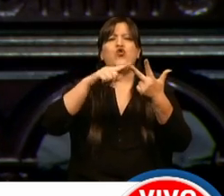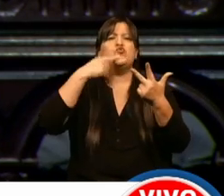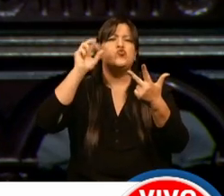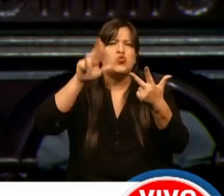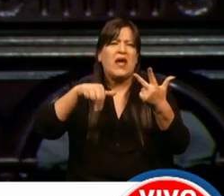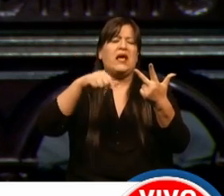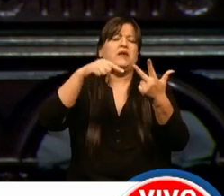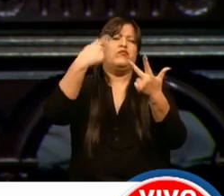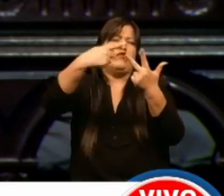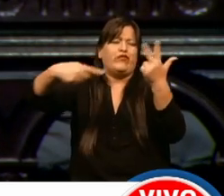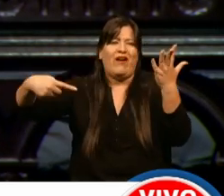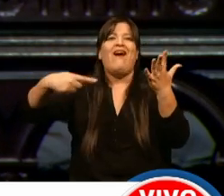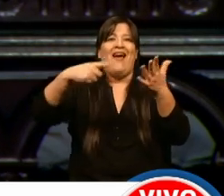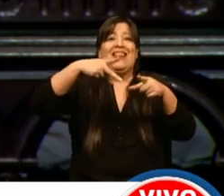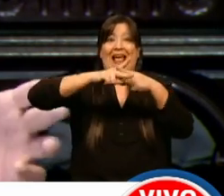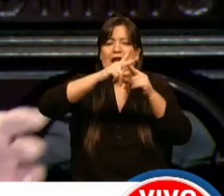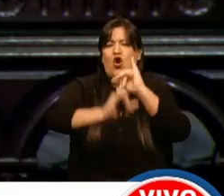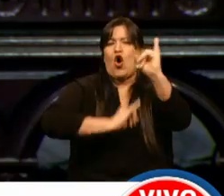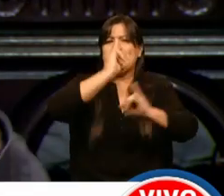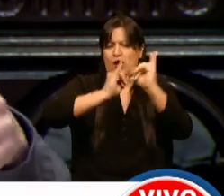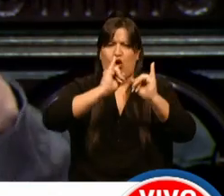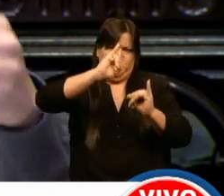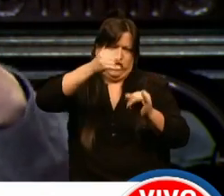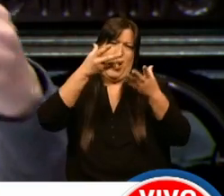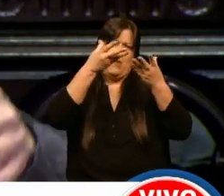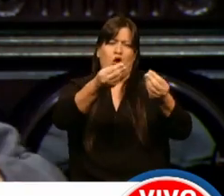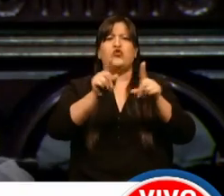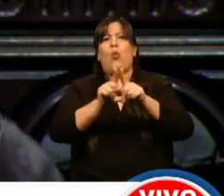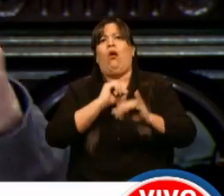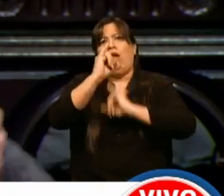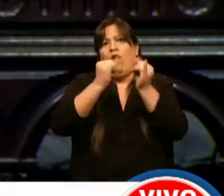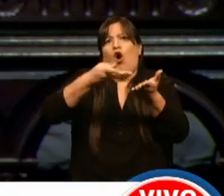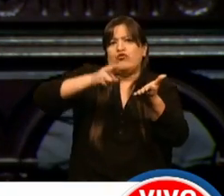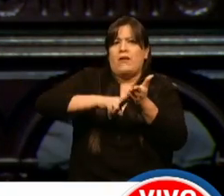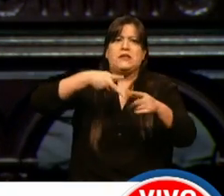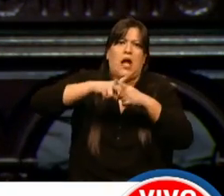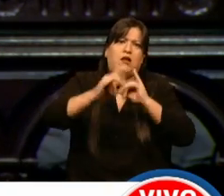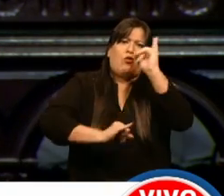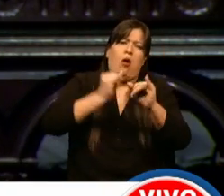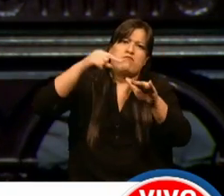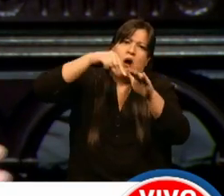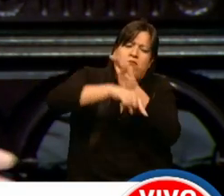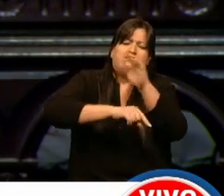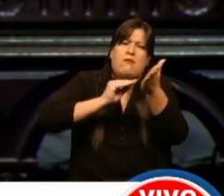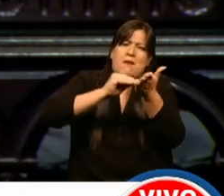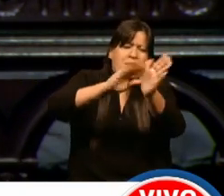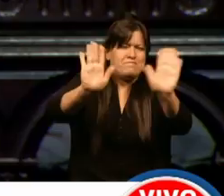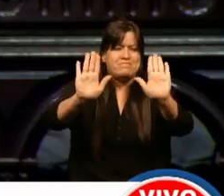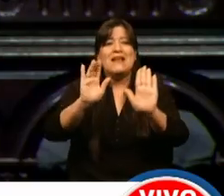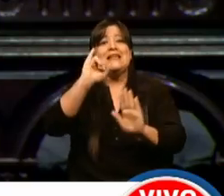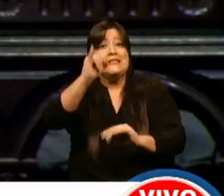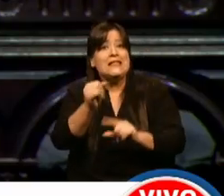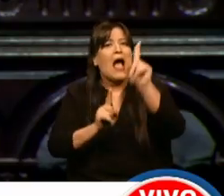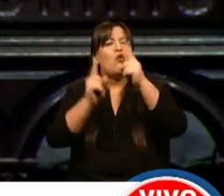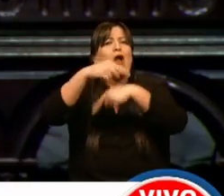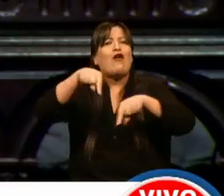y tantos otros adhiero y no vamos a hacer una repetición continua de todo si unas cositas interesantes